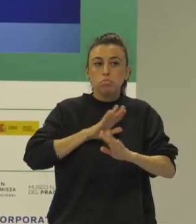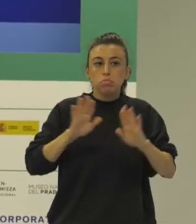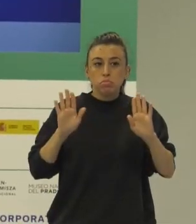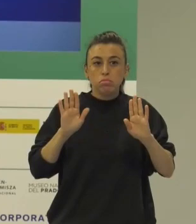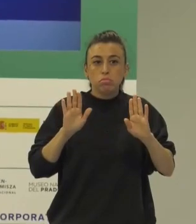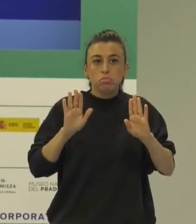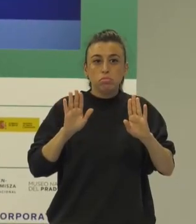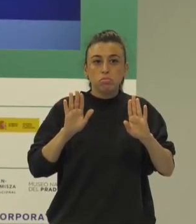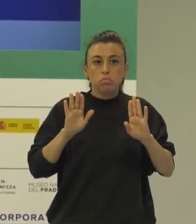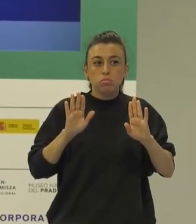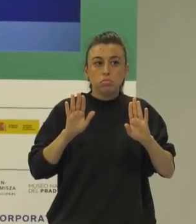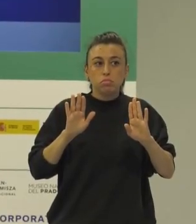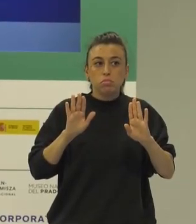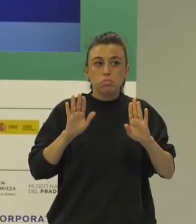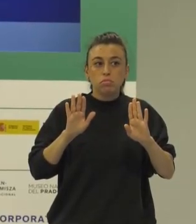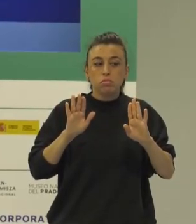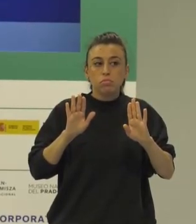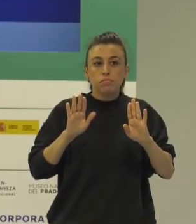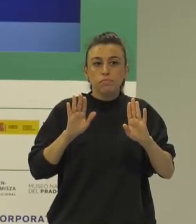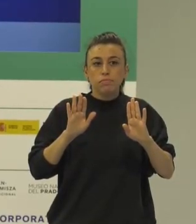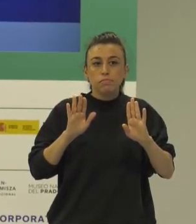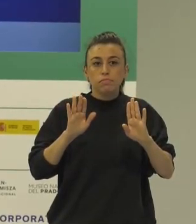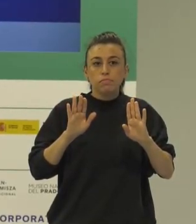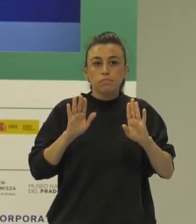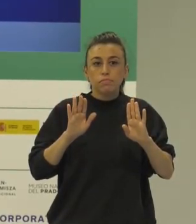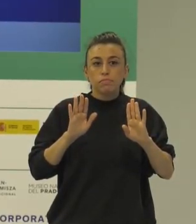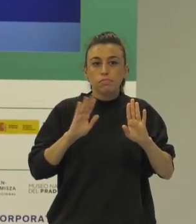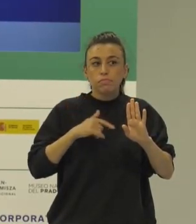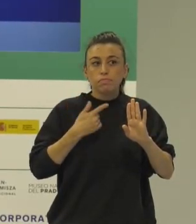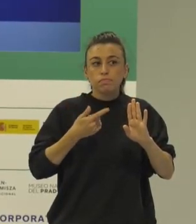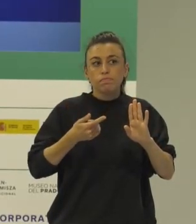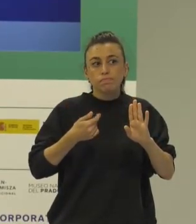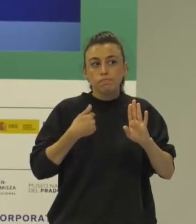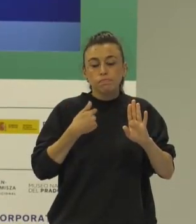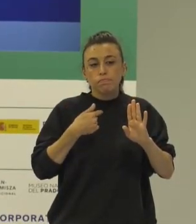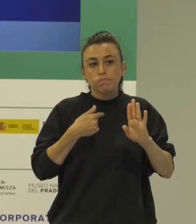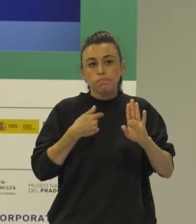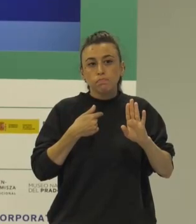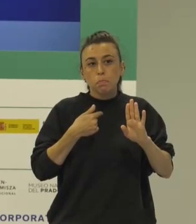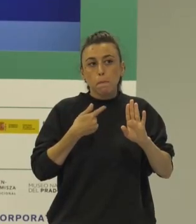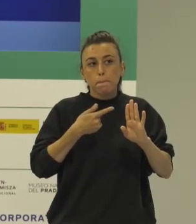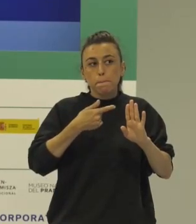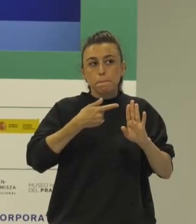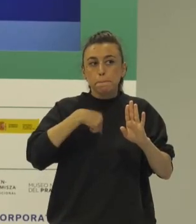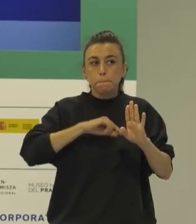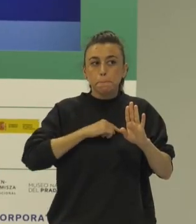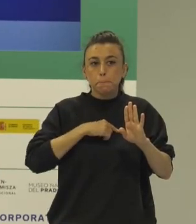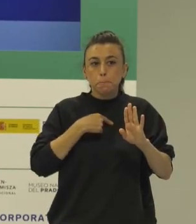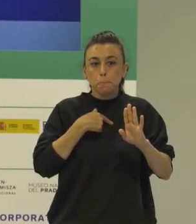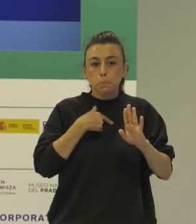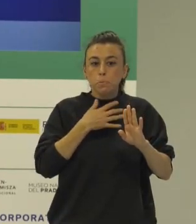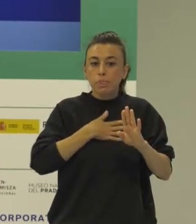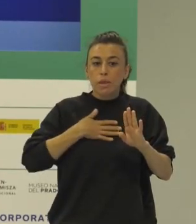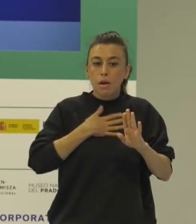fuimos parte de una burbuja, creo yo, siempre soy autocrítica en eso, que de alguna manera nos acomodamos y aprendimos, o fuimos